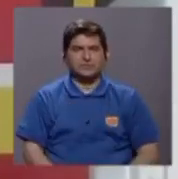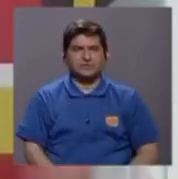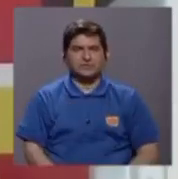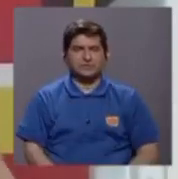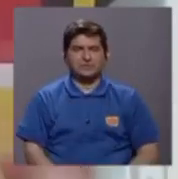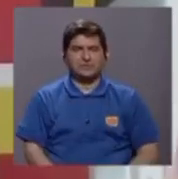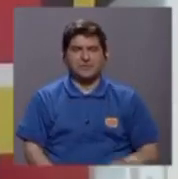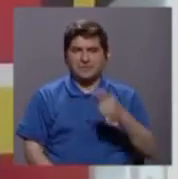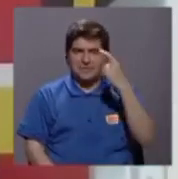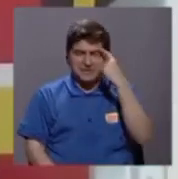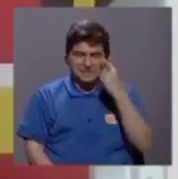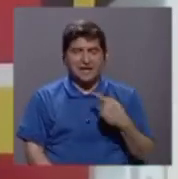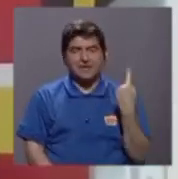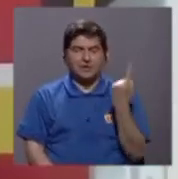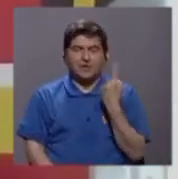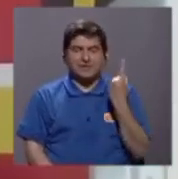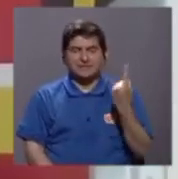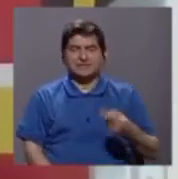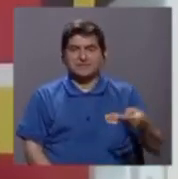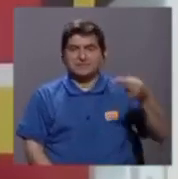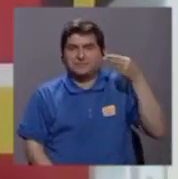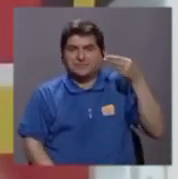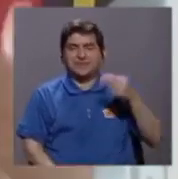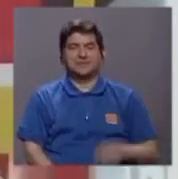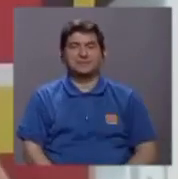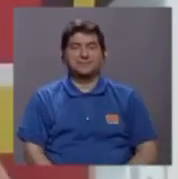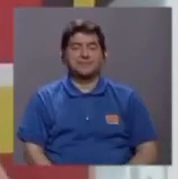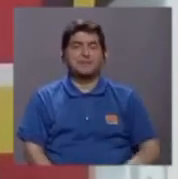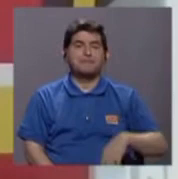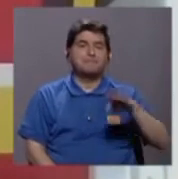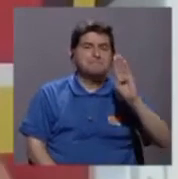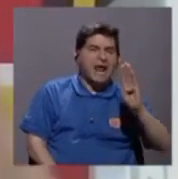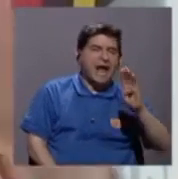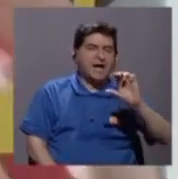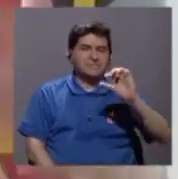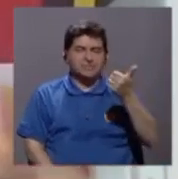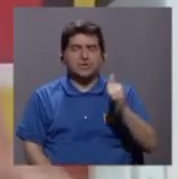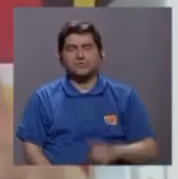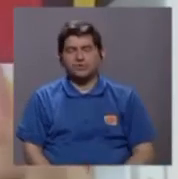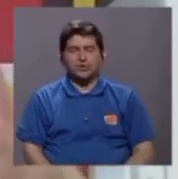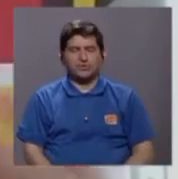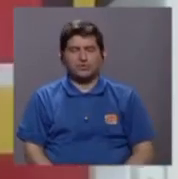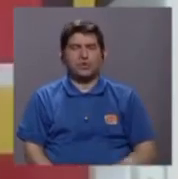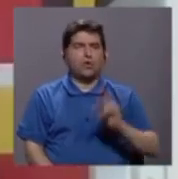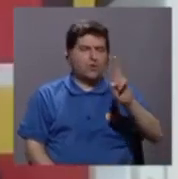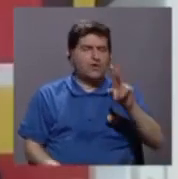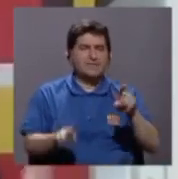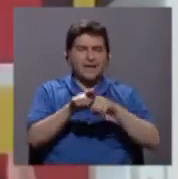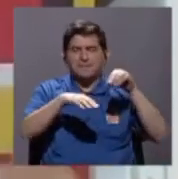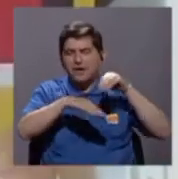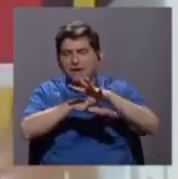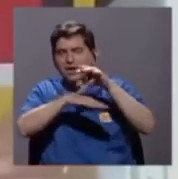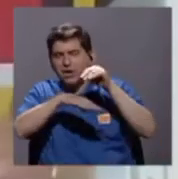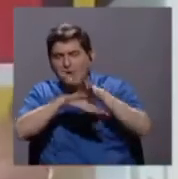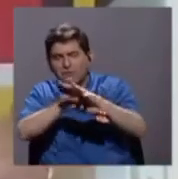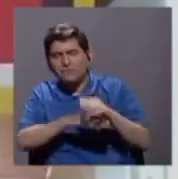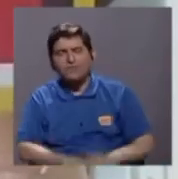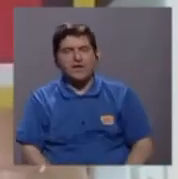jamás para siempre, ¿no? Y Brahms y los otros Rachmaninov también eran influenciados por